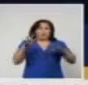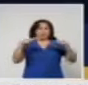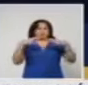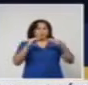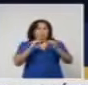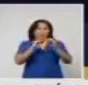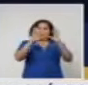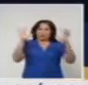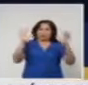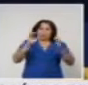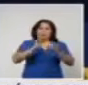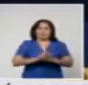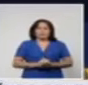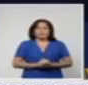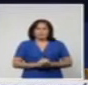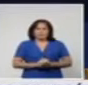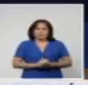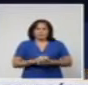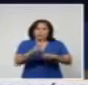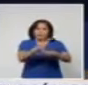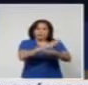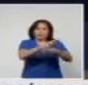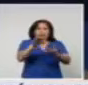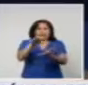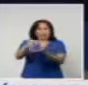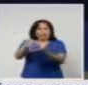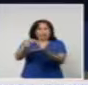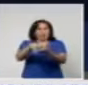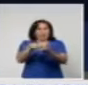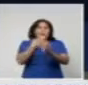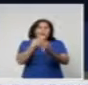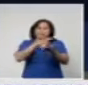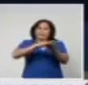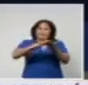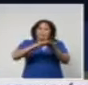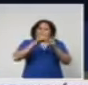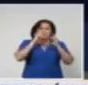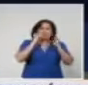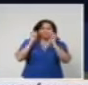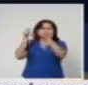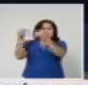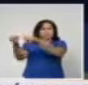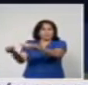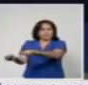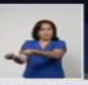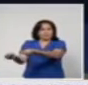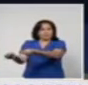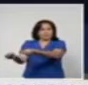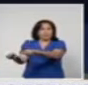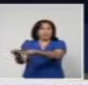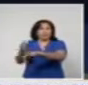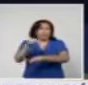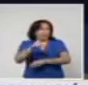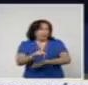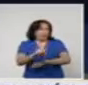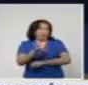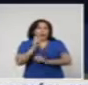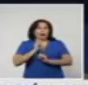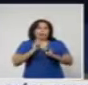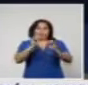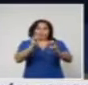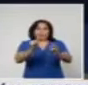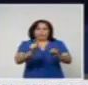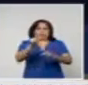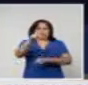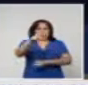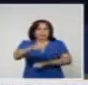siguen en diferentes lugares. A su permiso me retiro en Azobuco y vamos a dar la información del